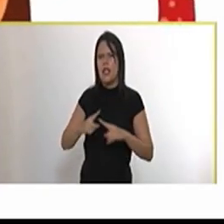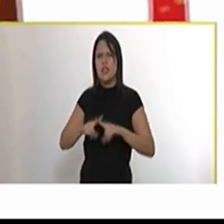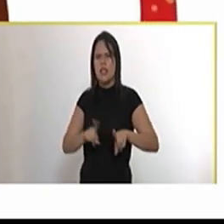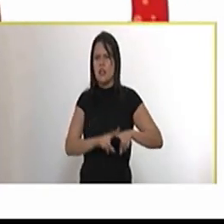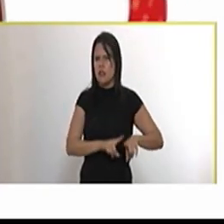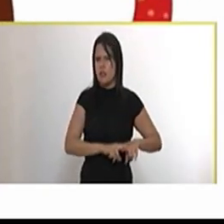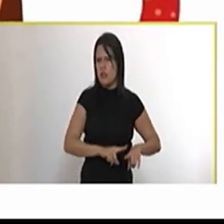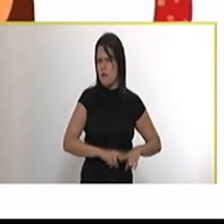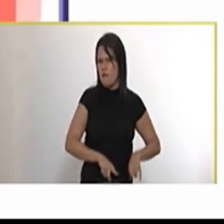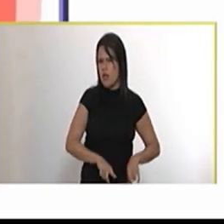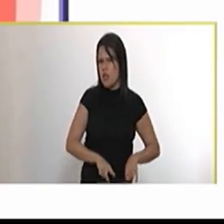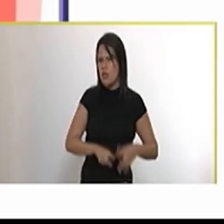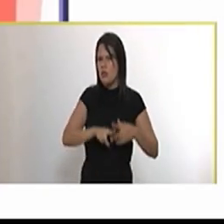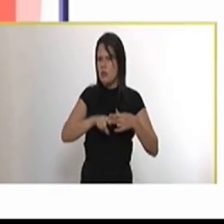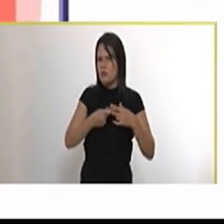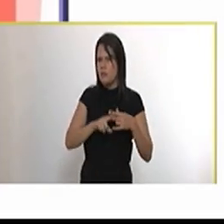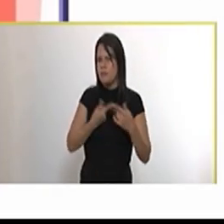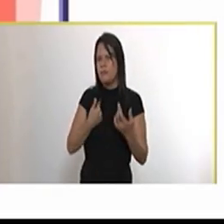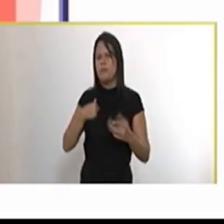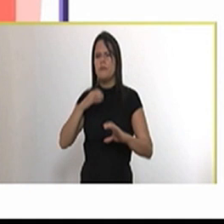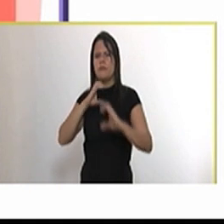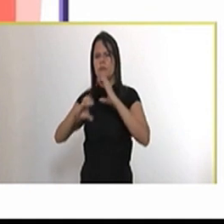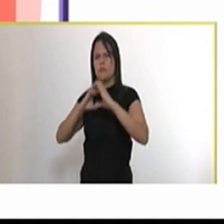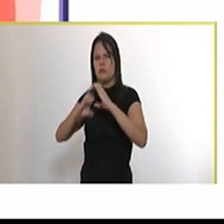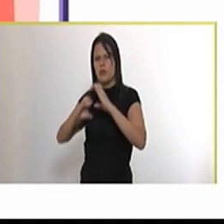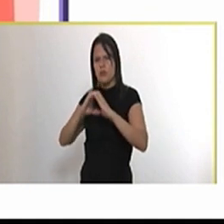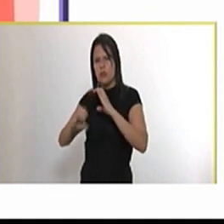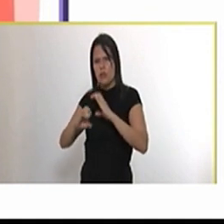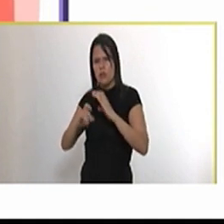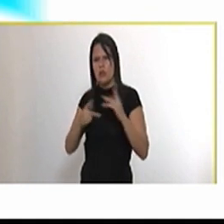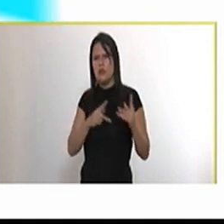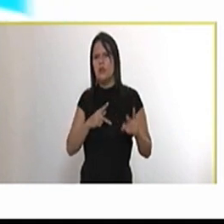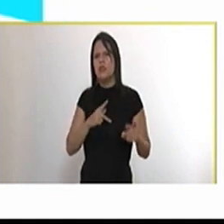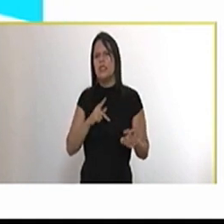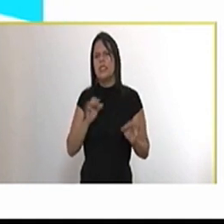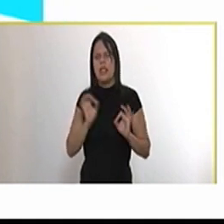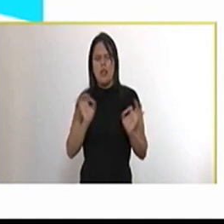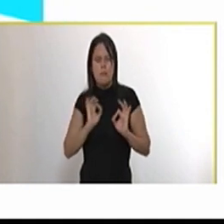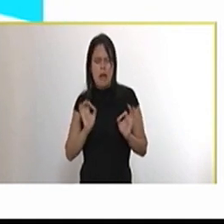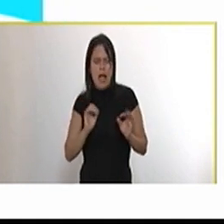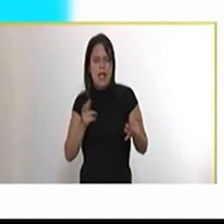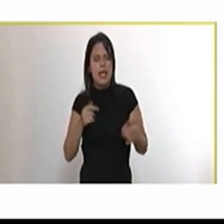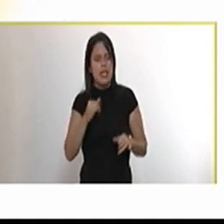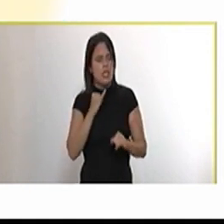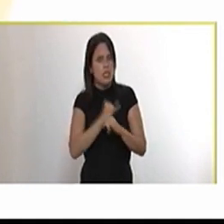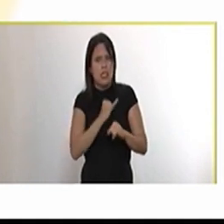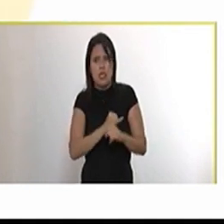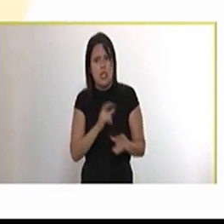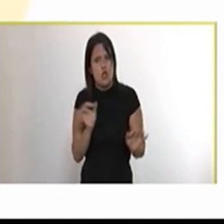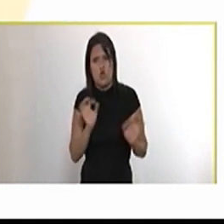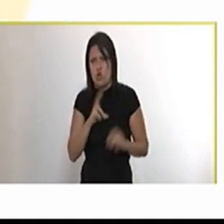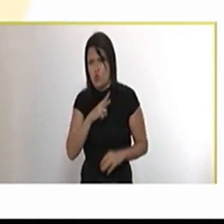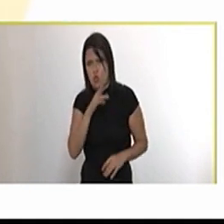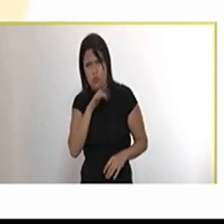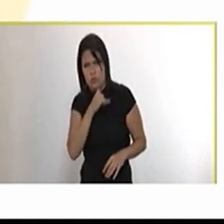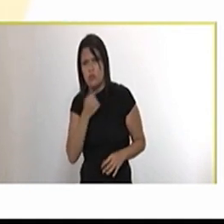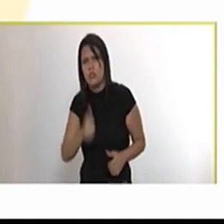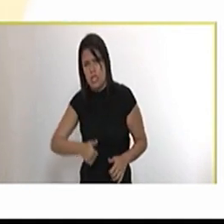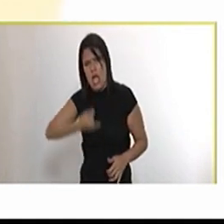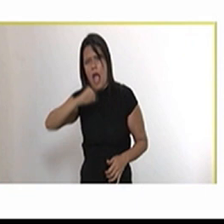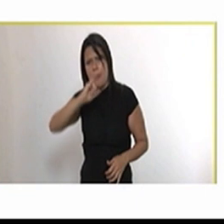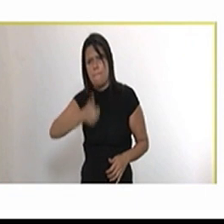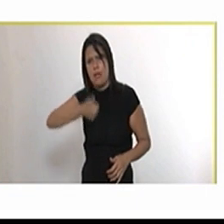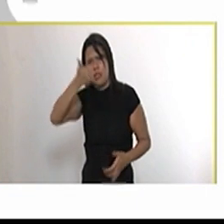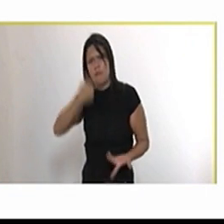de diversas plataformas comunicacionales no han estado limitadas solamente a lo virtual e incluye una gran variedad